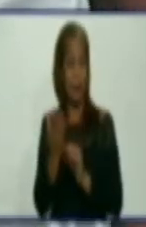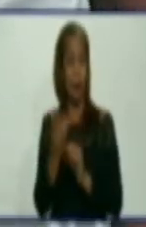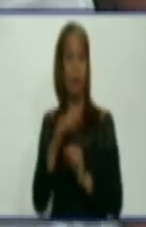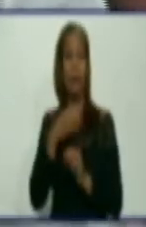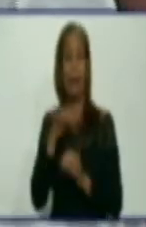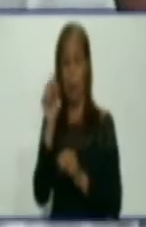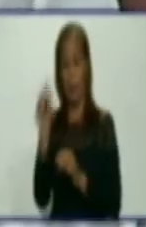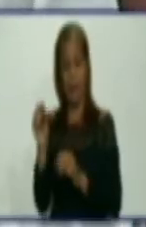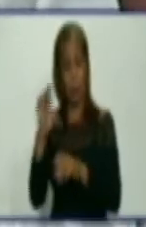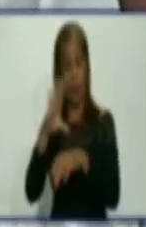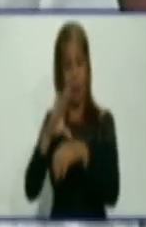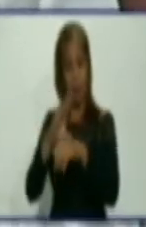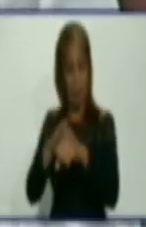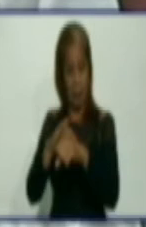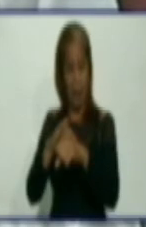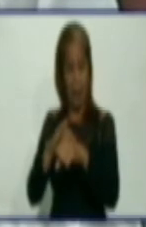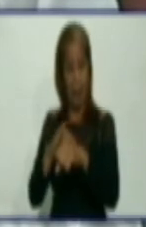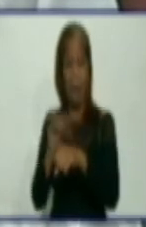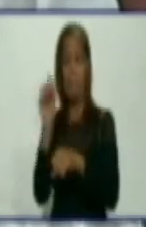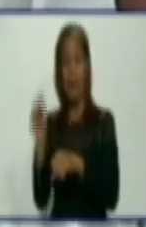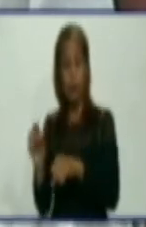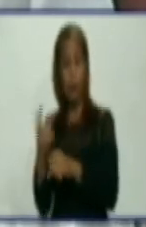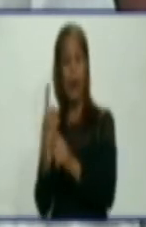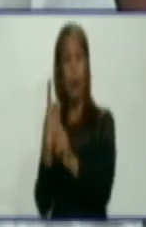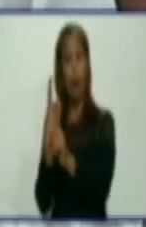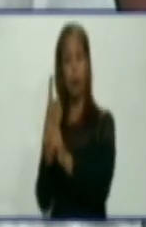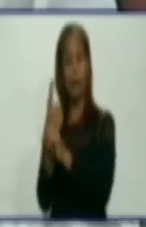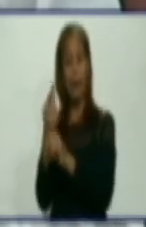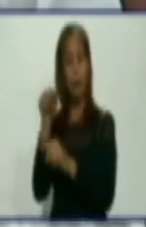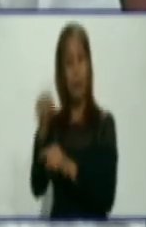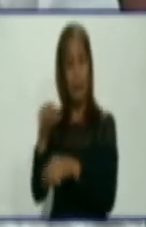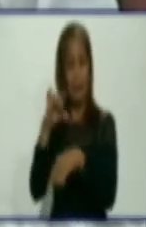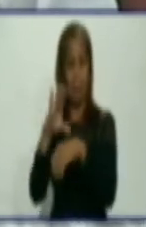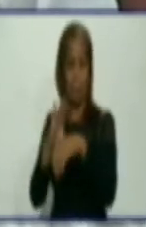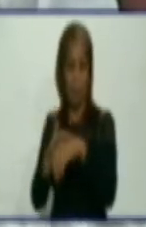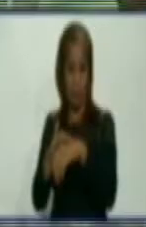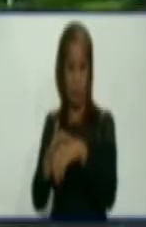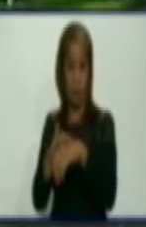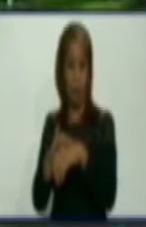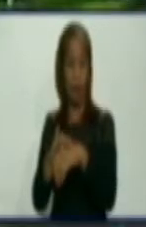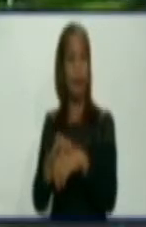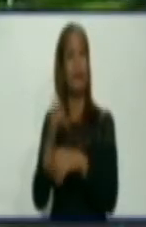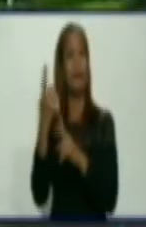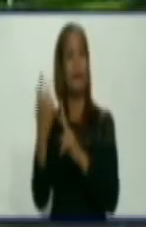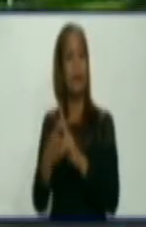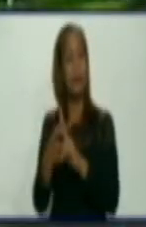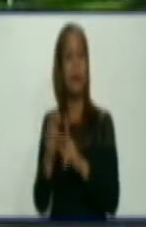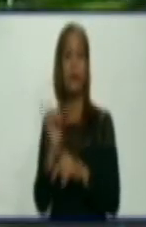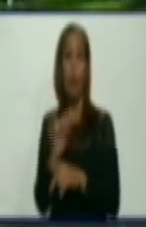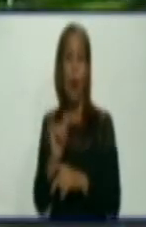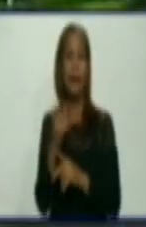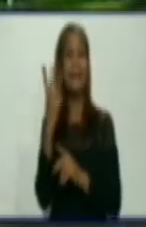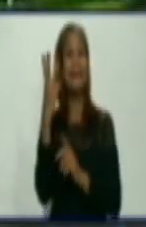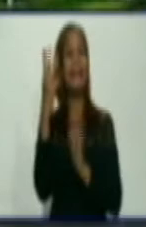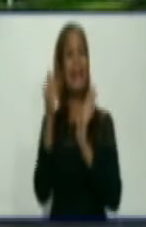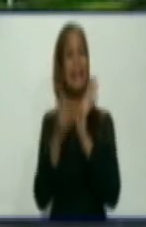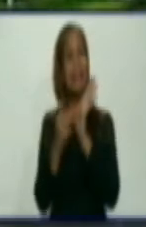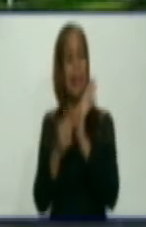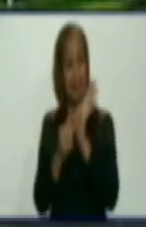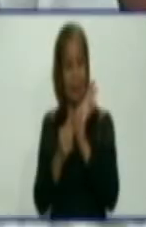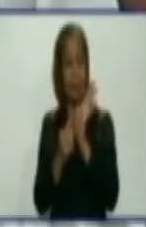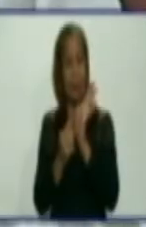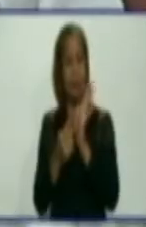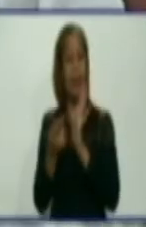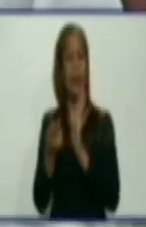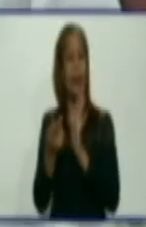tienen probabilidades de estar enfermas. Y un tercer elemento tiene que ver con intensificar de manera importante las